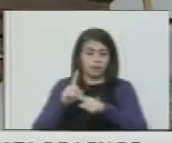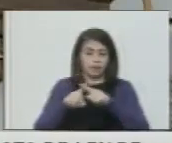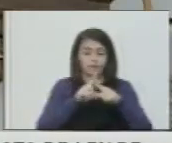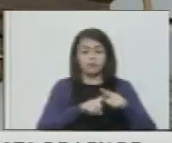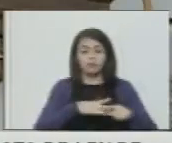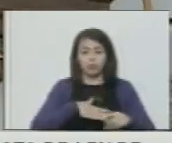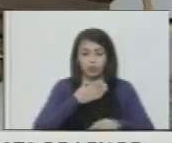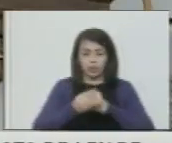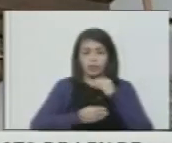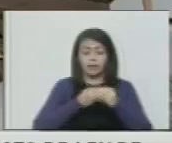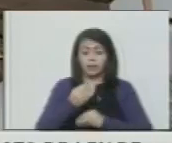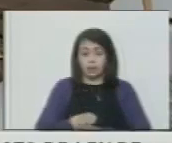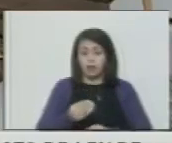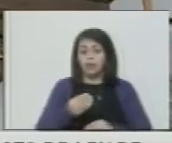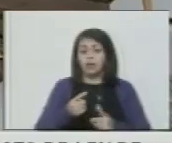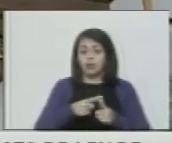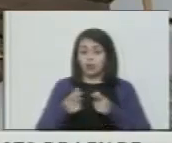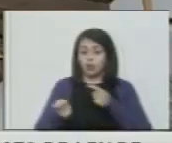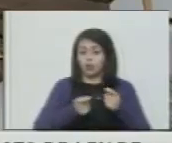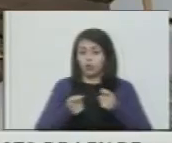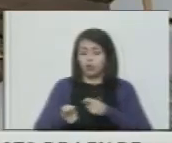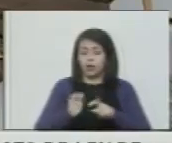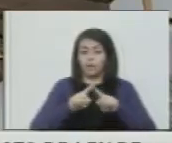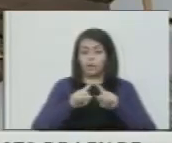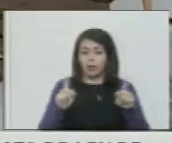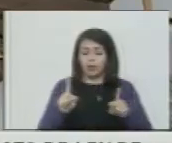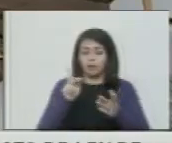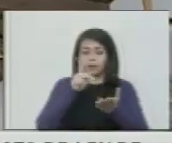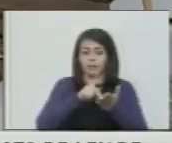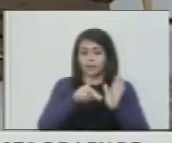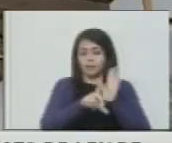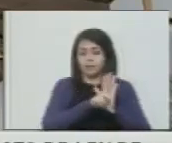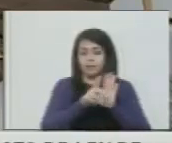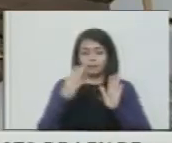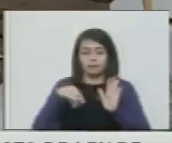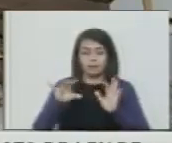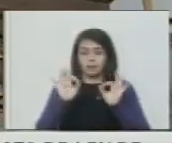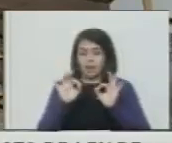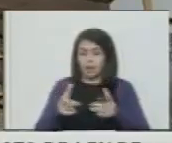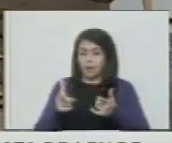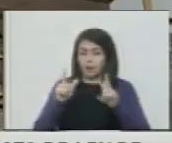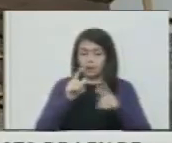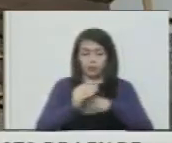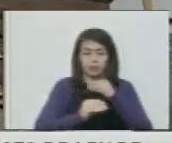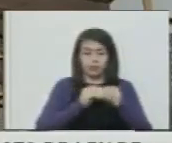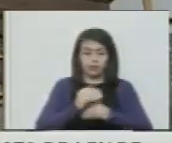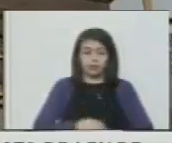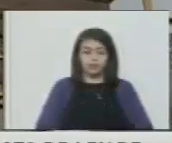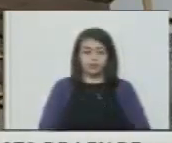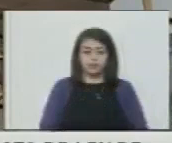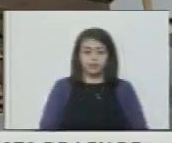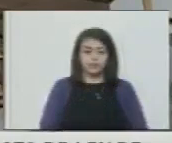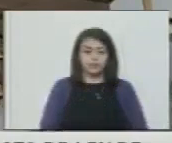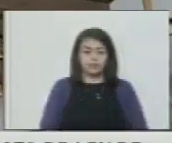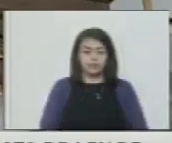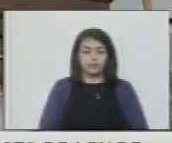haya determinado que han realizado operaciones reguladas por la presente ley sin estar autorizados para